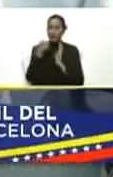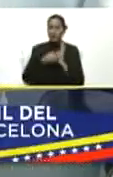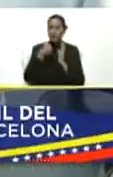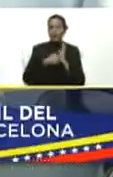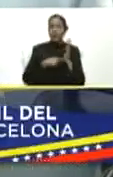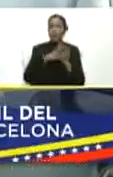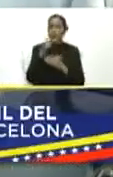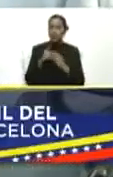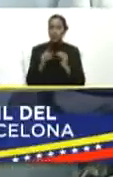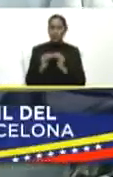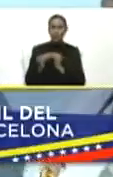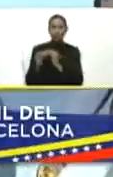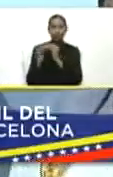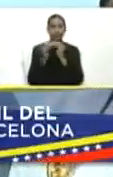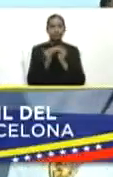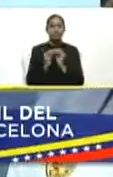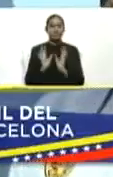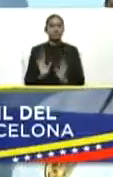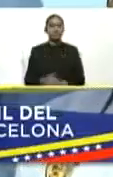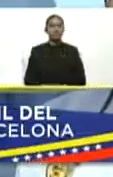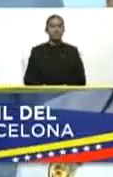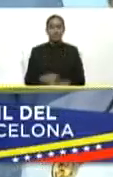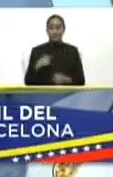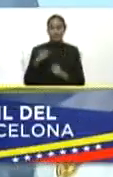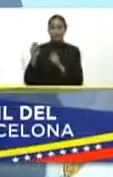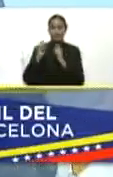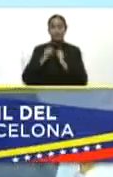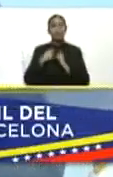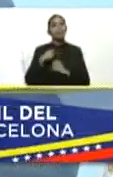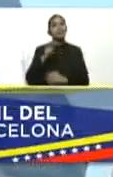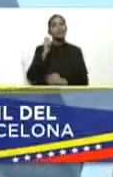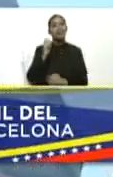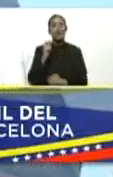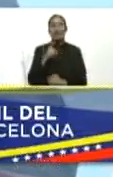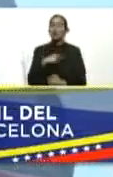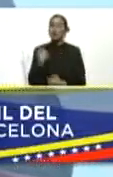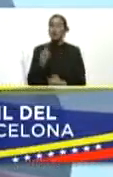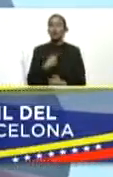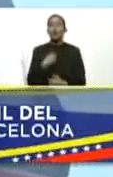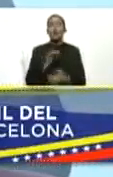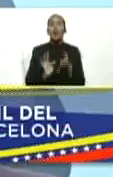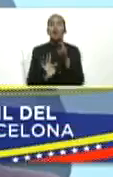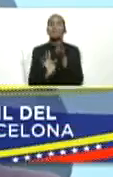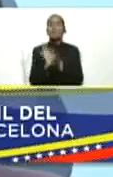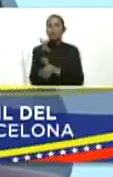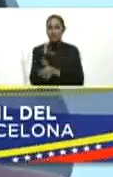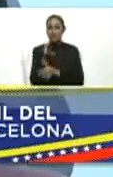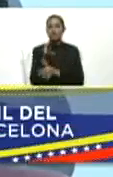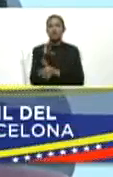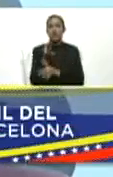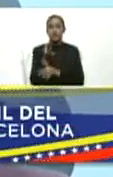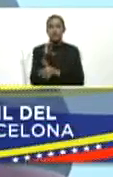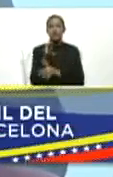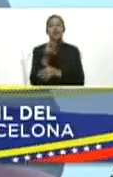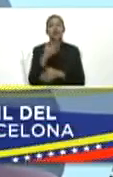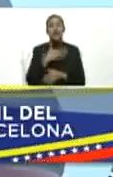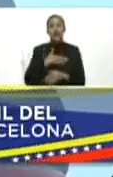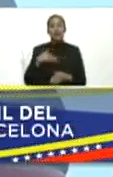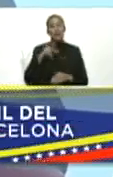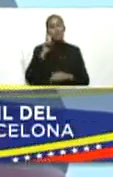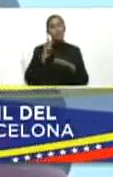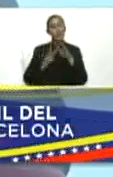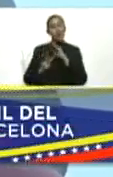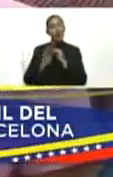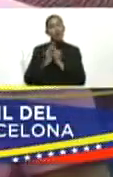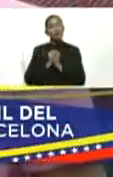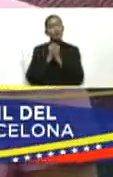Bueno, me dieron esa tarea, el ingeniero Tellesea. Nosotros somos una fundación, presidente, que tenemos la visión de la misericordia